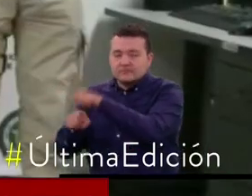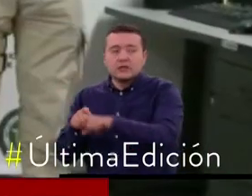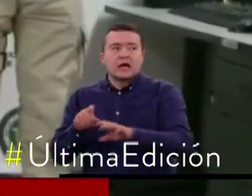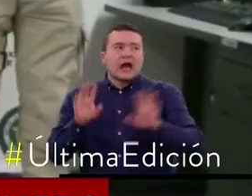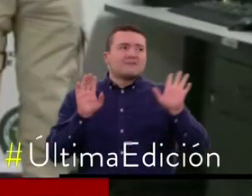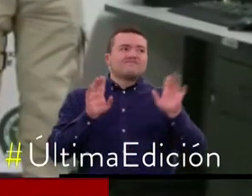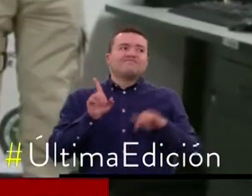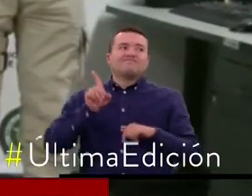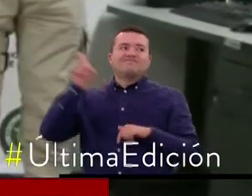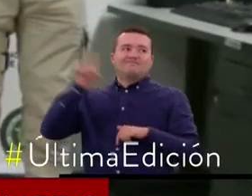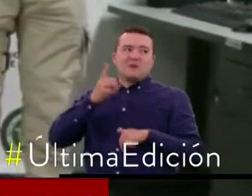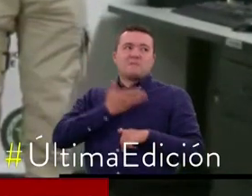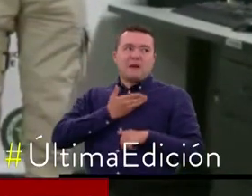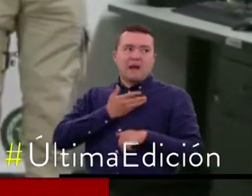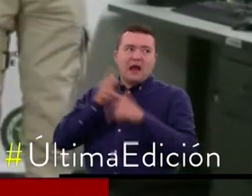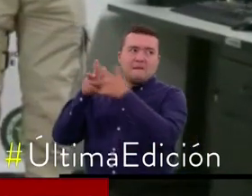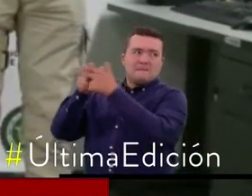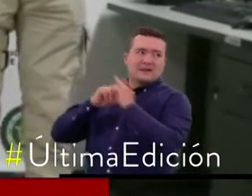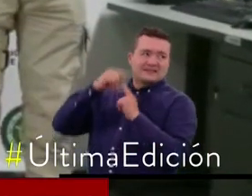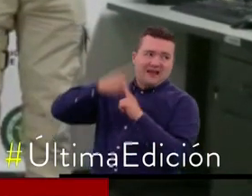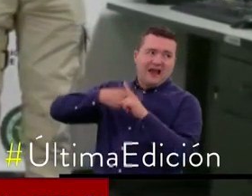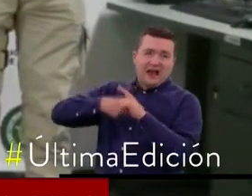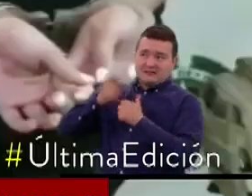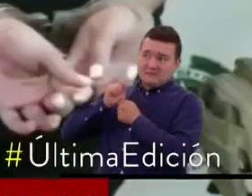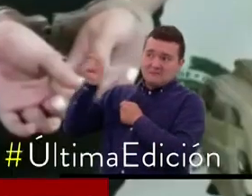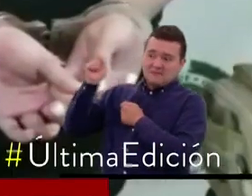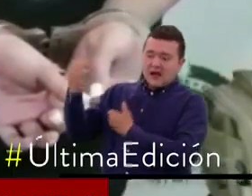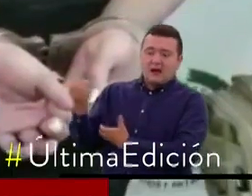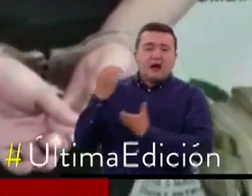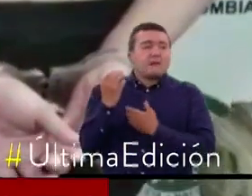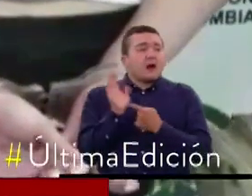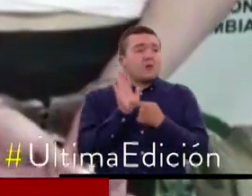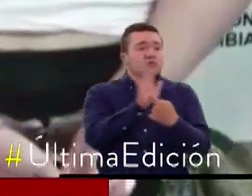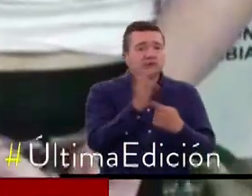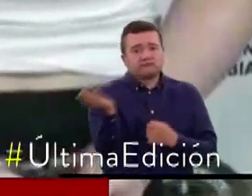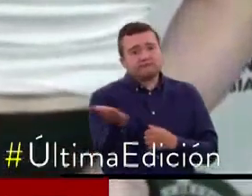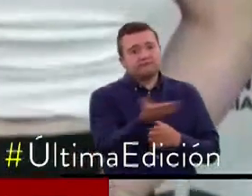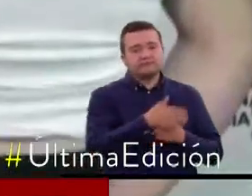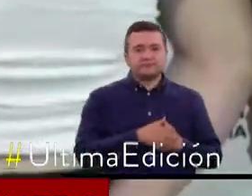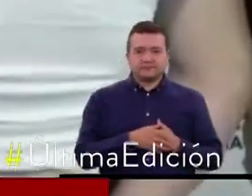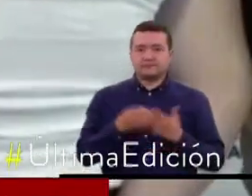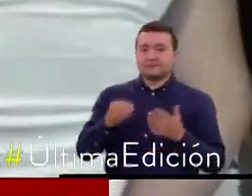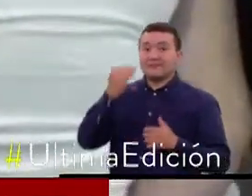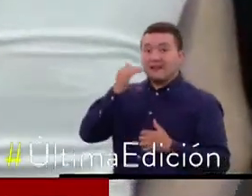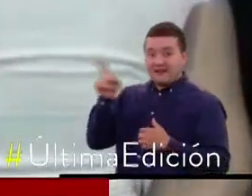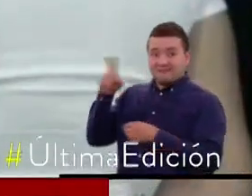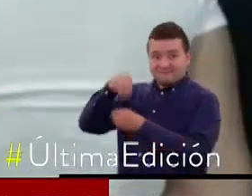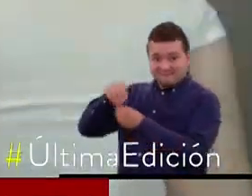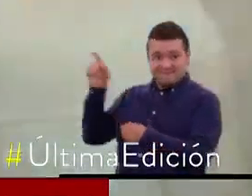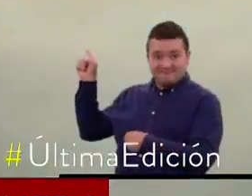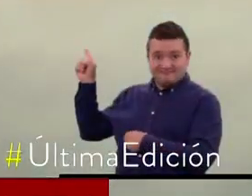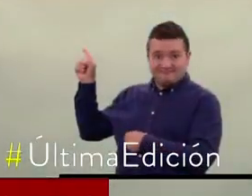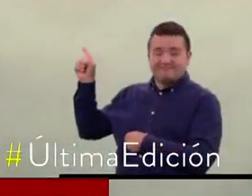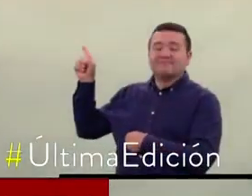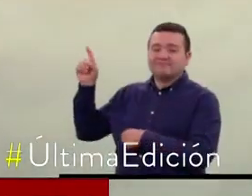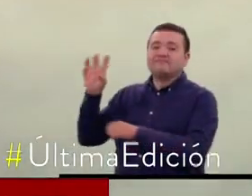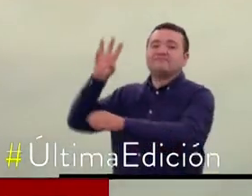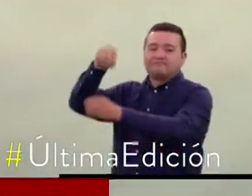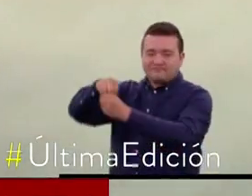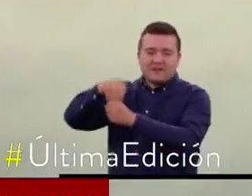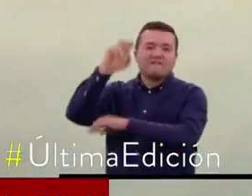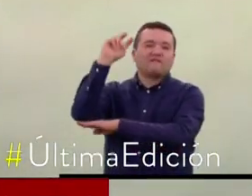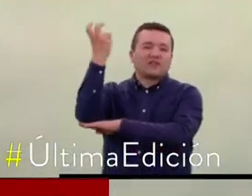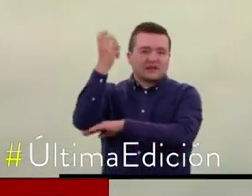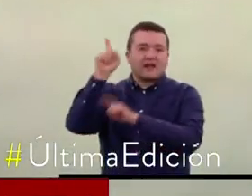pedir dinero. Las mujeres fueron capturadas y puestas a disposición de Migración Colombia y la Fiscalía. Las autoridades investigan otros presuntos casos de